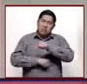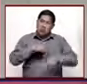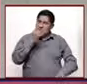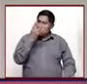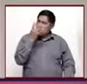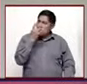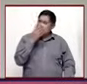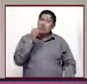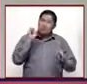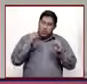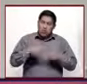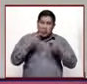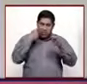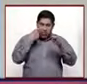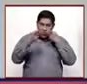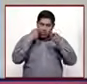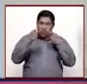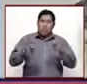sean controladas.